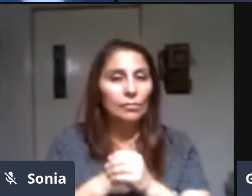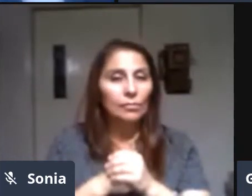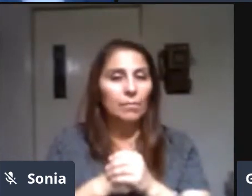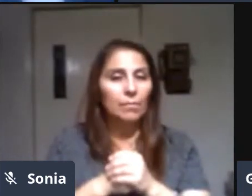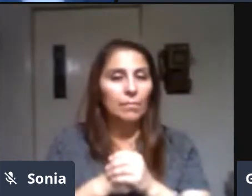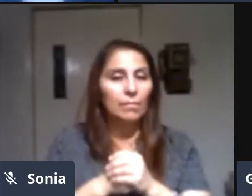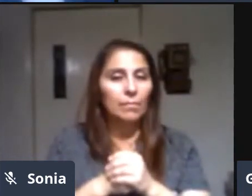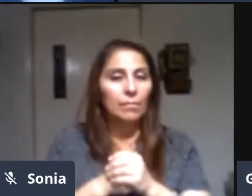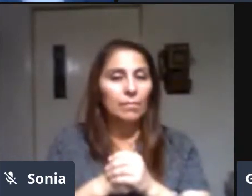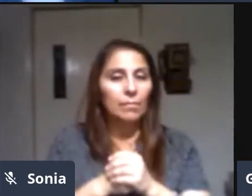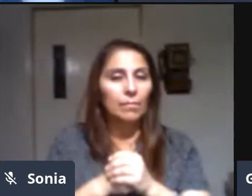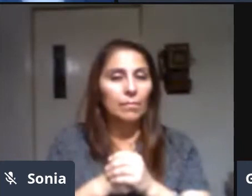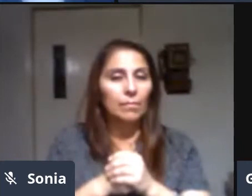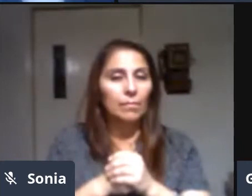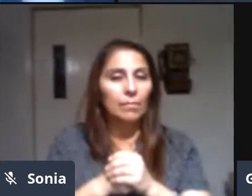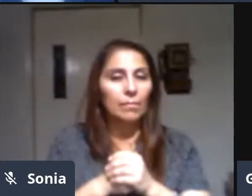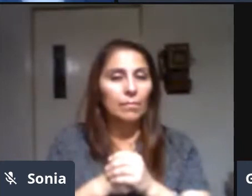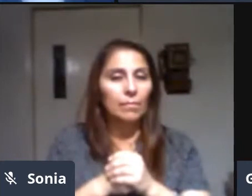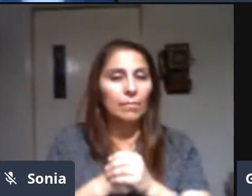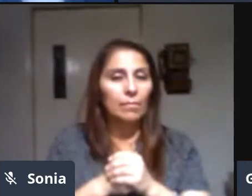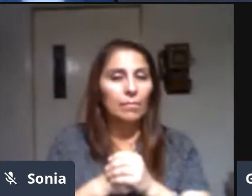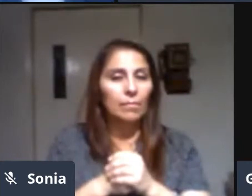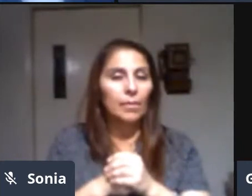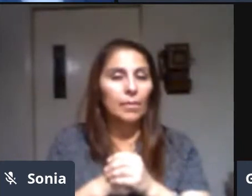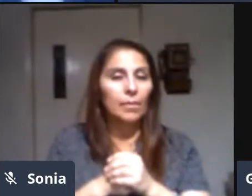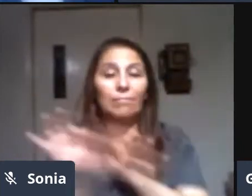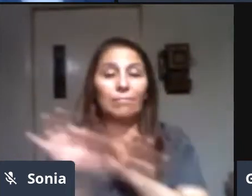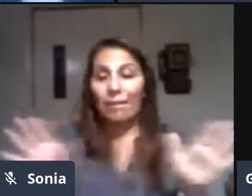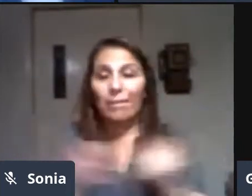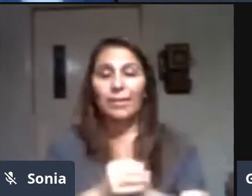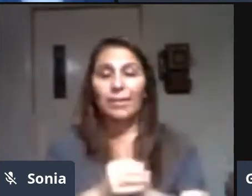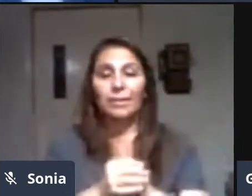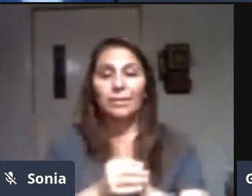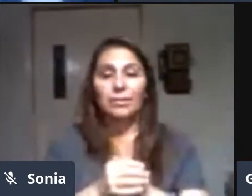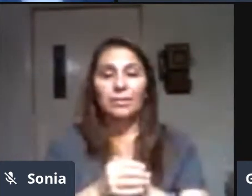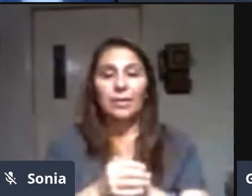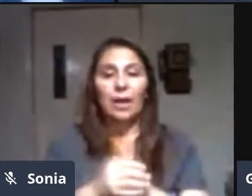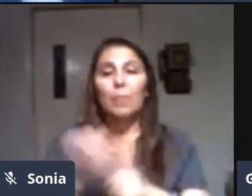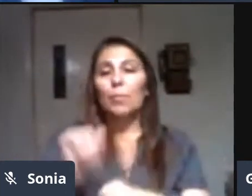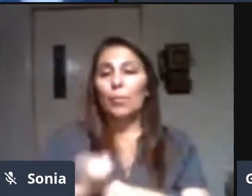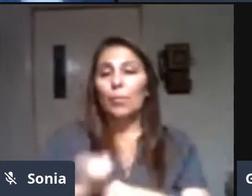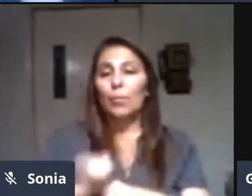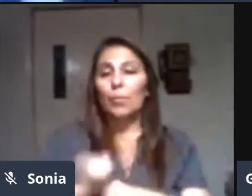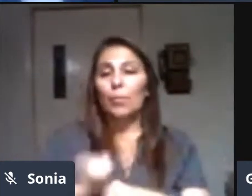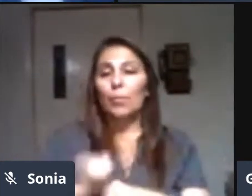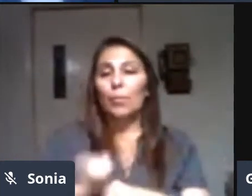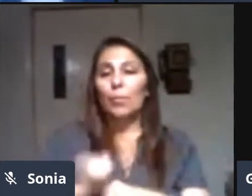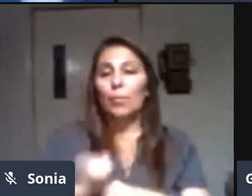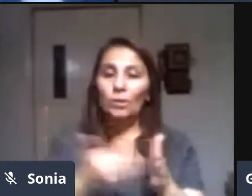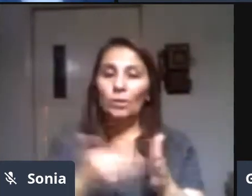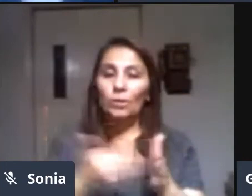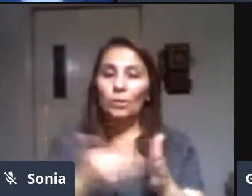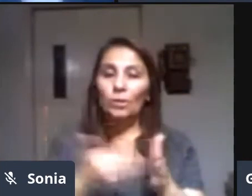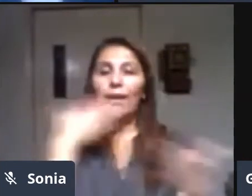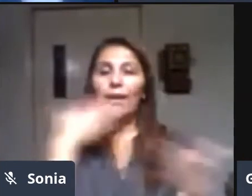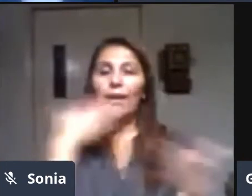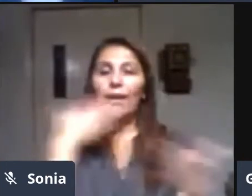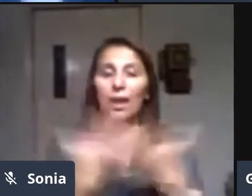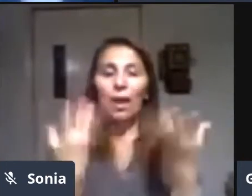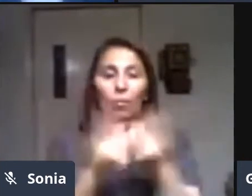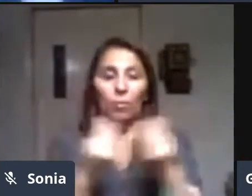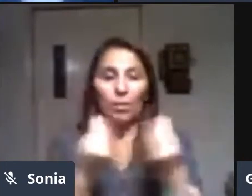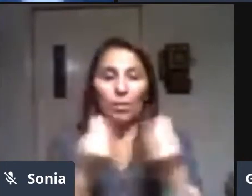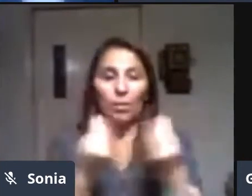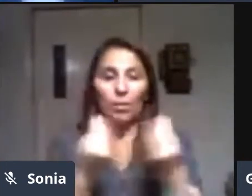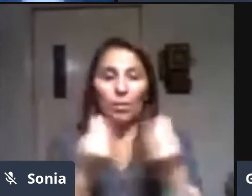en el noveno nada yo creo que pues también aprovechar nuevamente para agradecer a todos los compañeros del aleph o no de la licenciatura en la